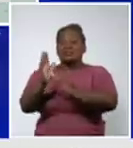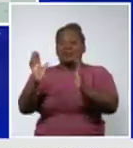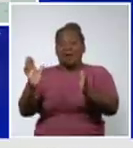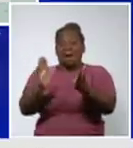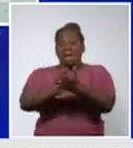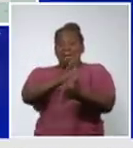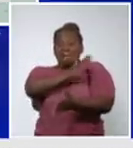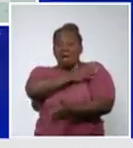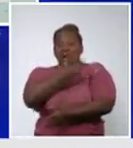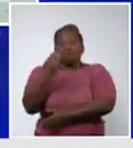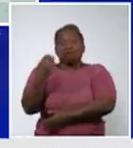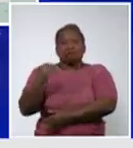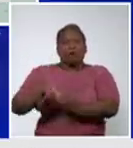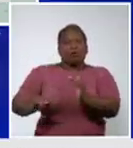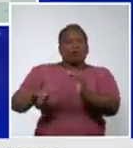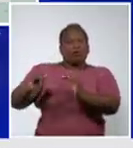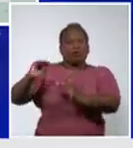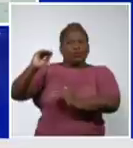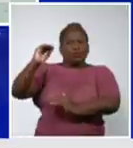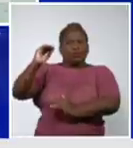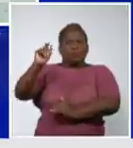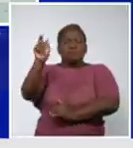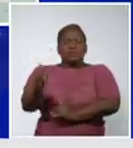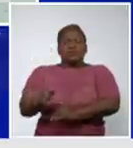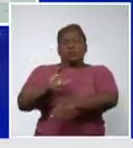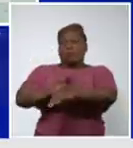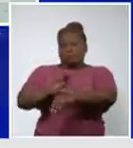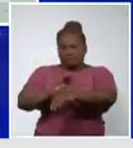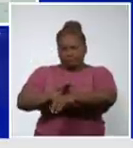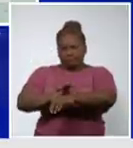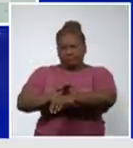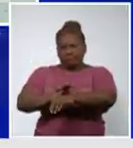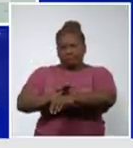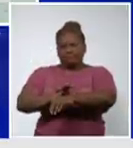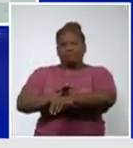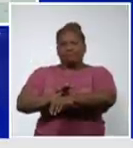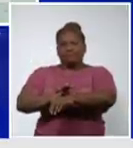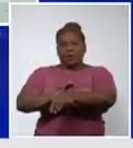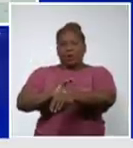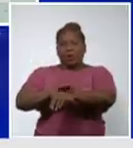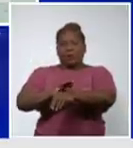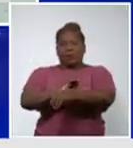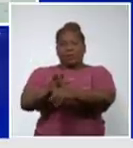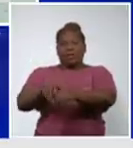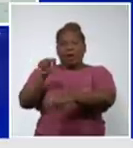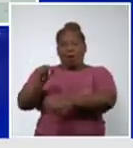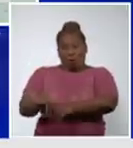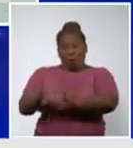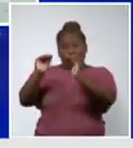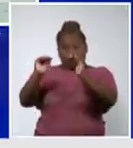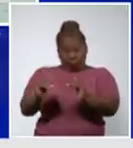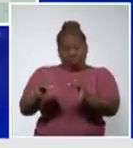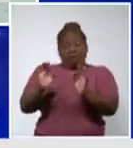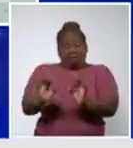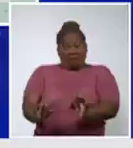casos. Realmente el hecho de que hoy disminuyamos, no digo que da satisfacción, pero de todas